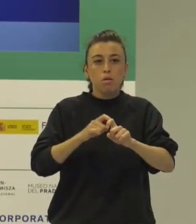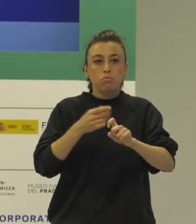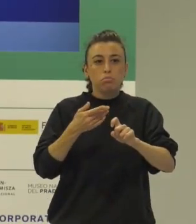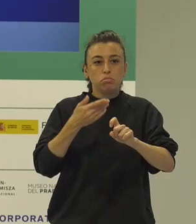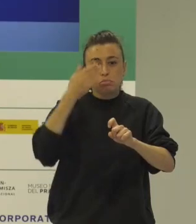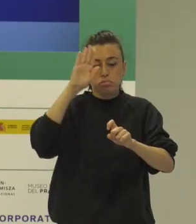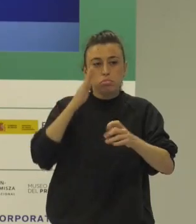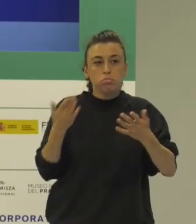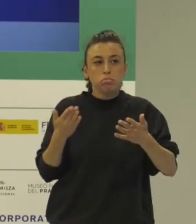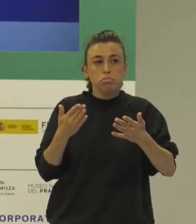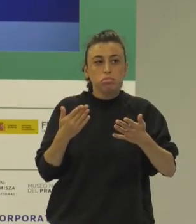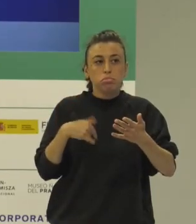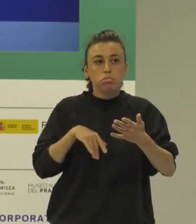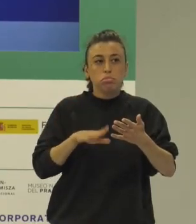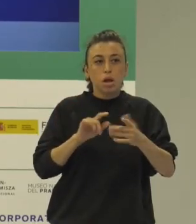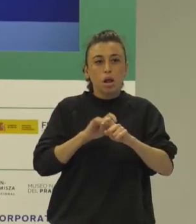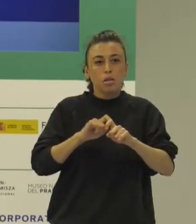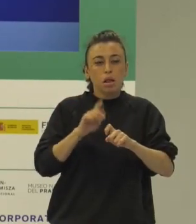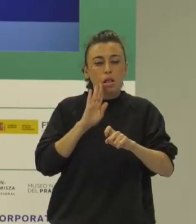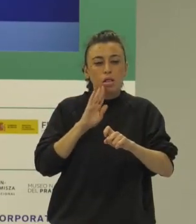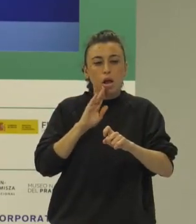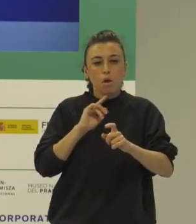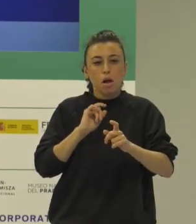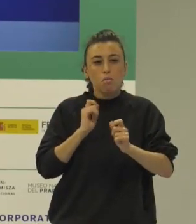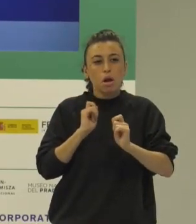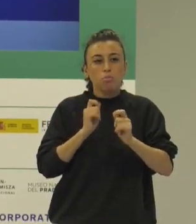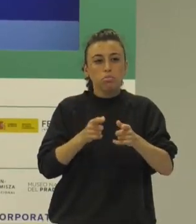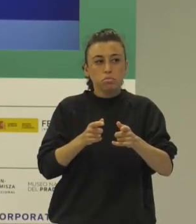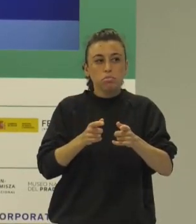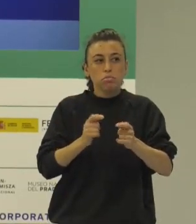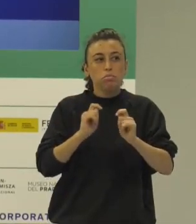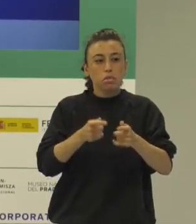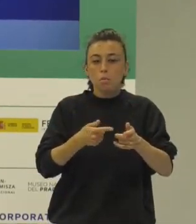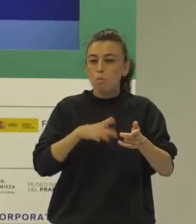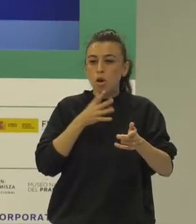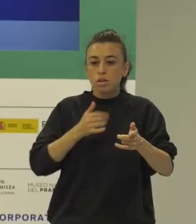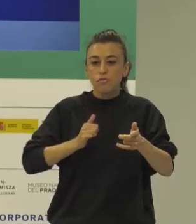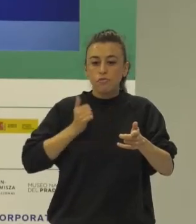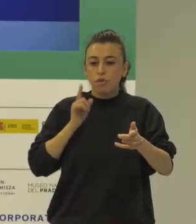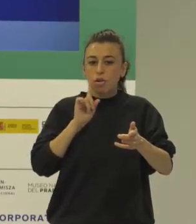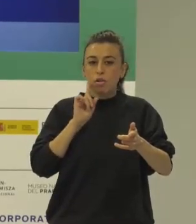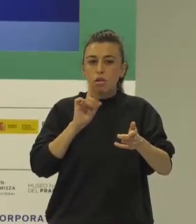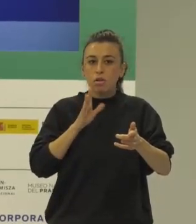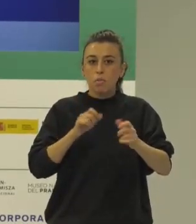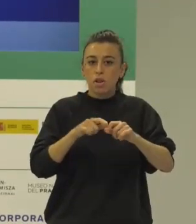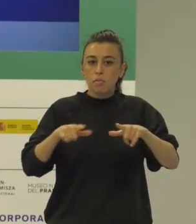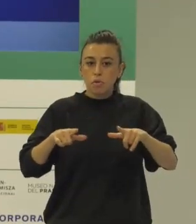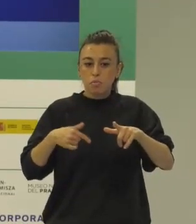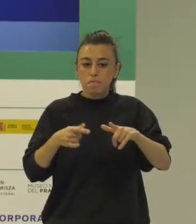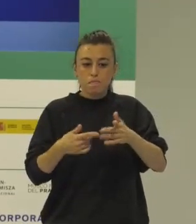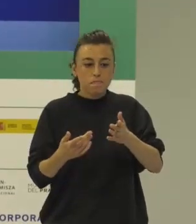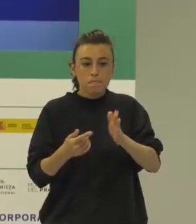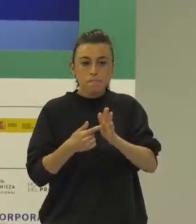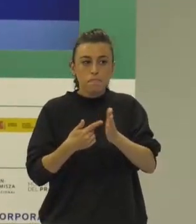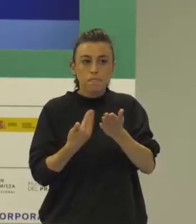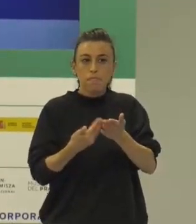que se les imputan, que además son falsas, no hay ninguna plataforma de hechos que demuestre que son culpables.